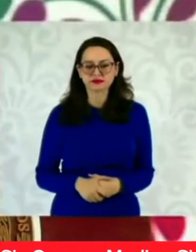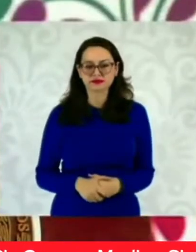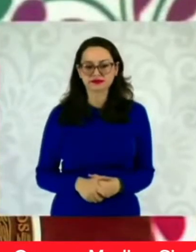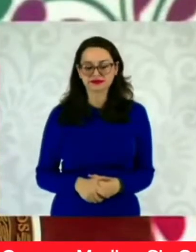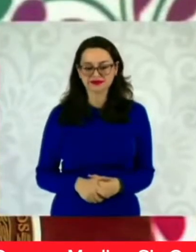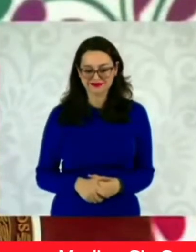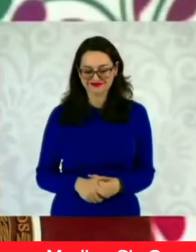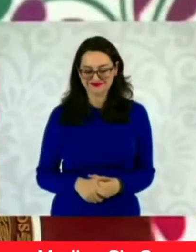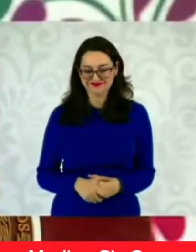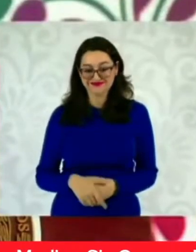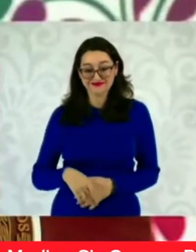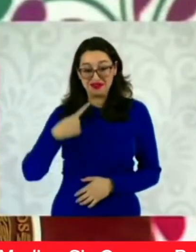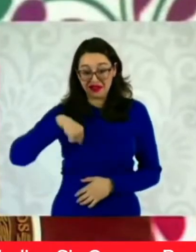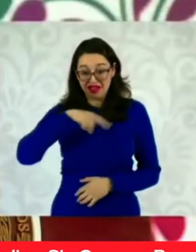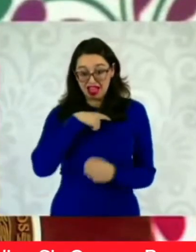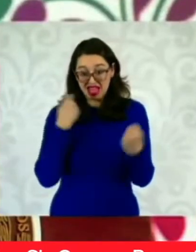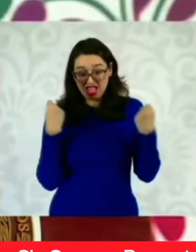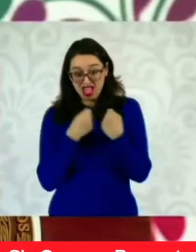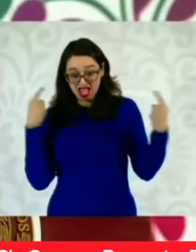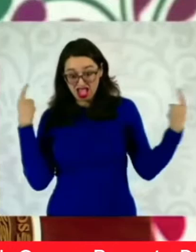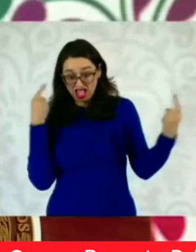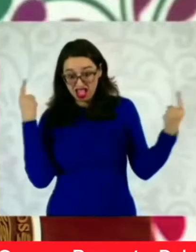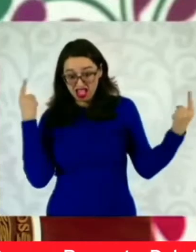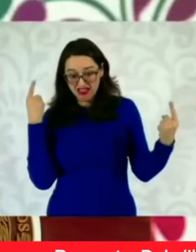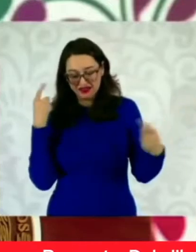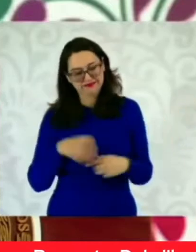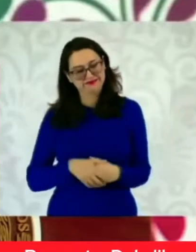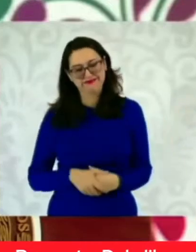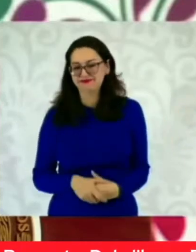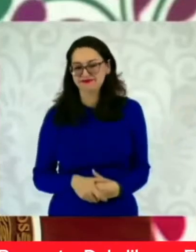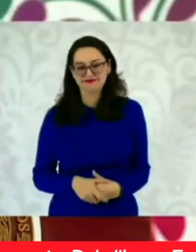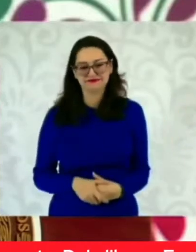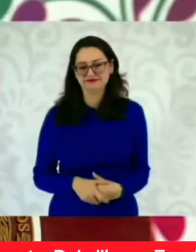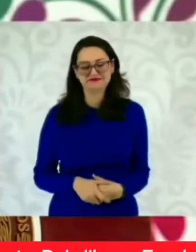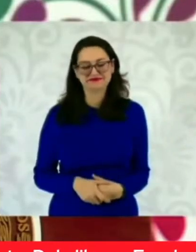confrontaciones. Es una responsabilidad.